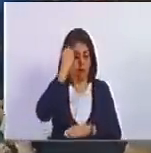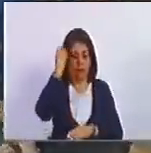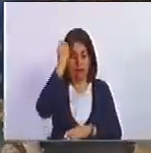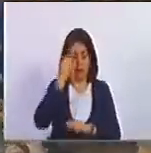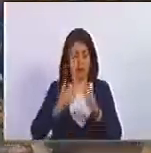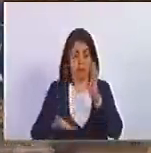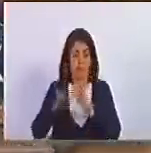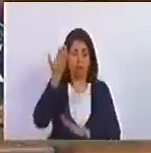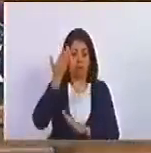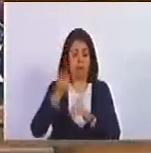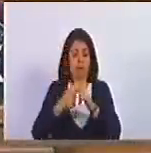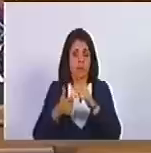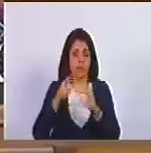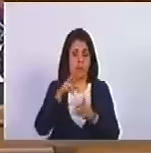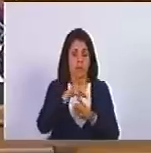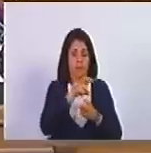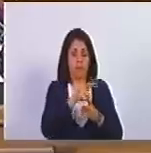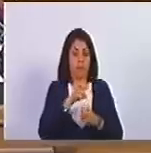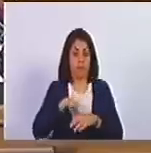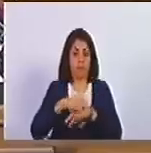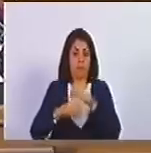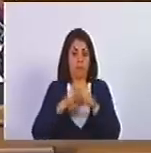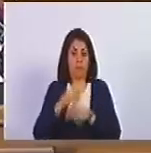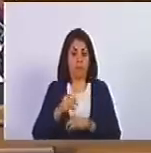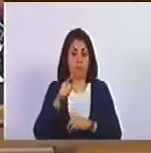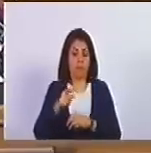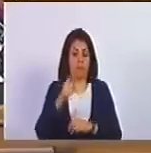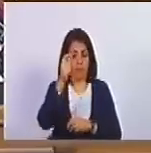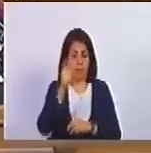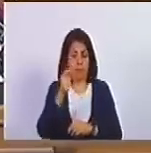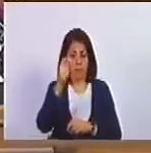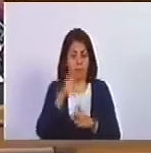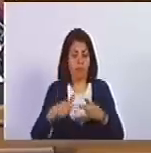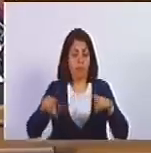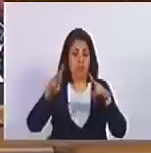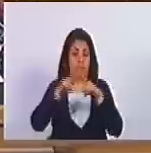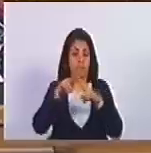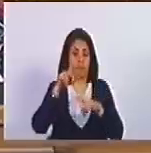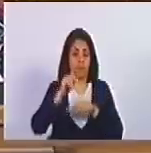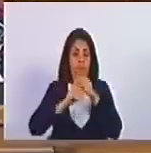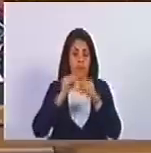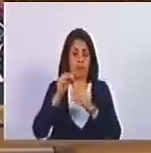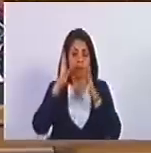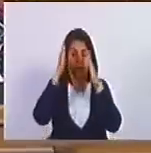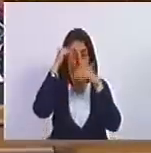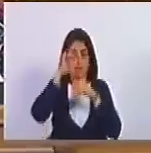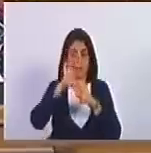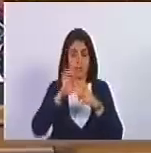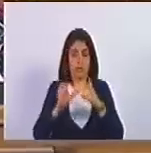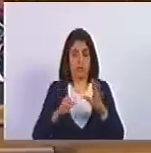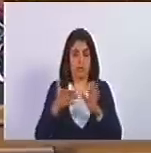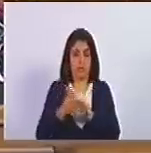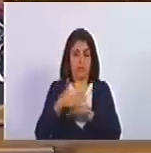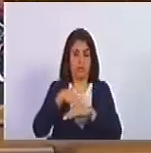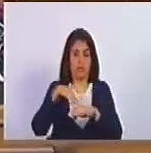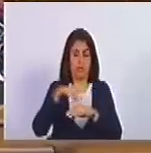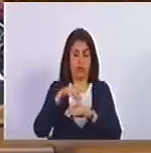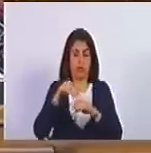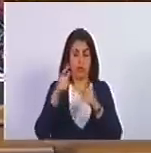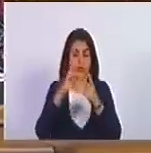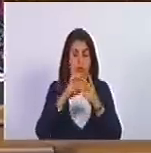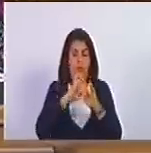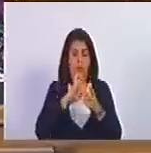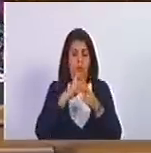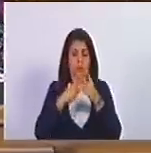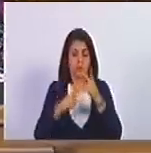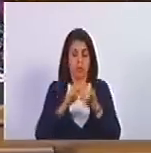Consejo Superior de Armonización Tributaria, una tabla de valores aplicable atendiendo las características de los minerales